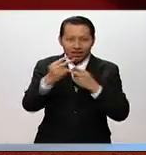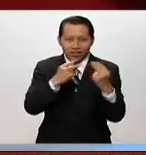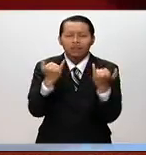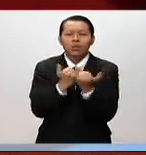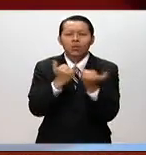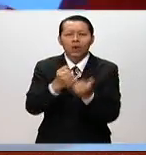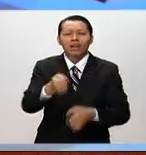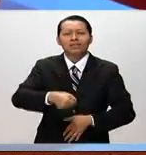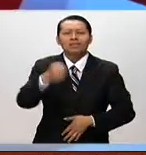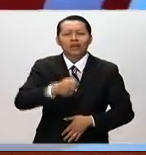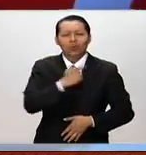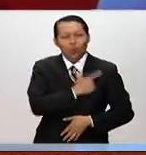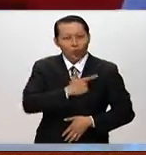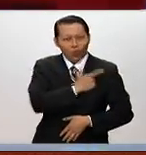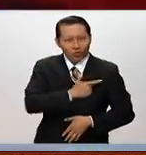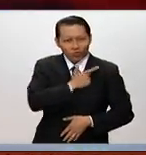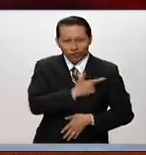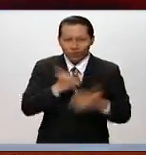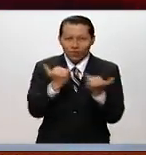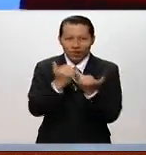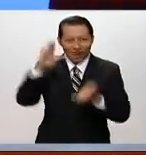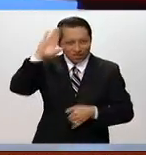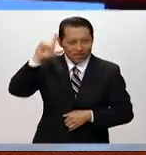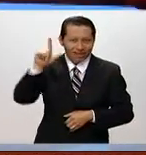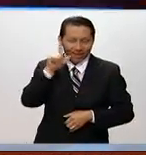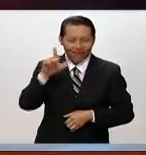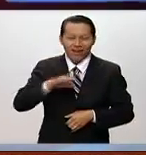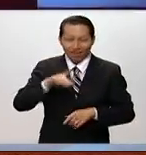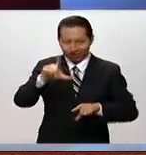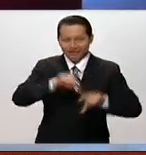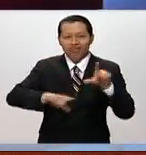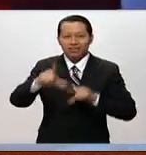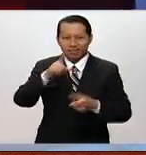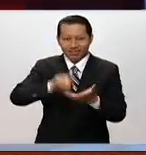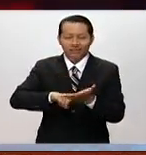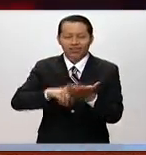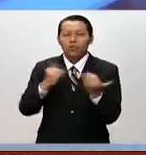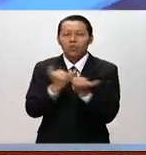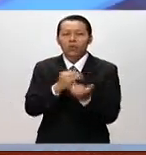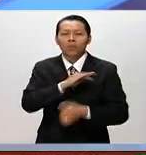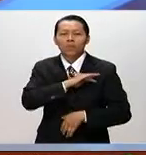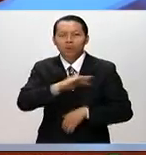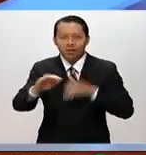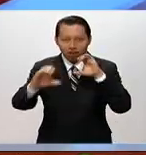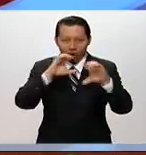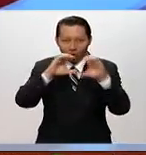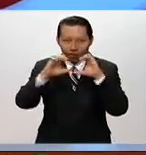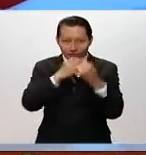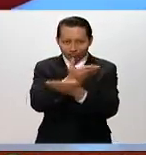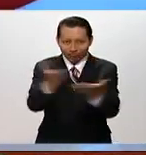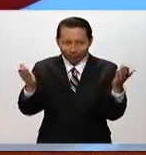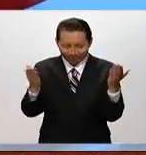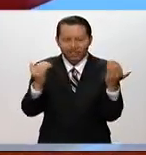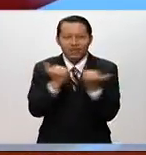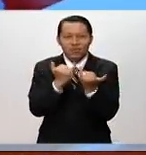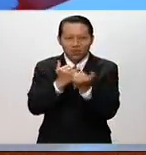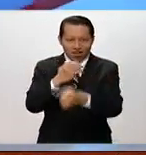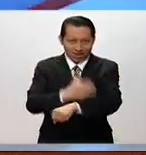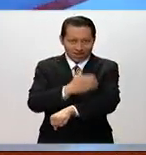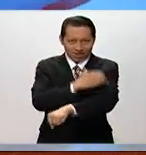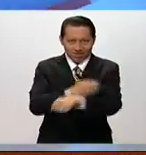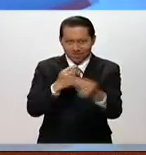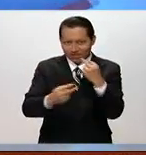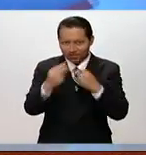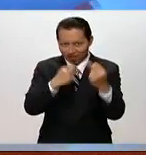Saludo también con mucho gusto a Miguel González, quien se encuentra en la lengua de señas y por supuesto nos permite comunicarnos con ustedes. Acompáñenos durante